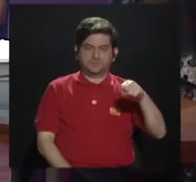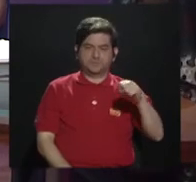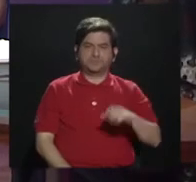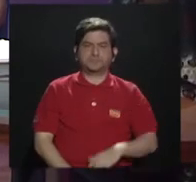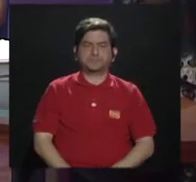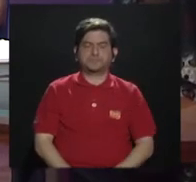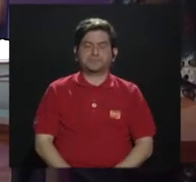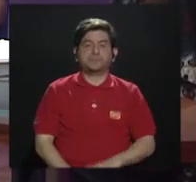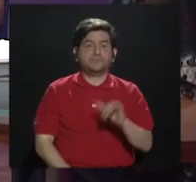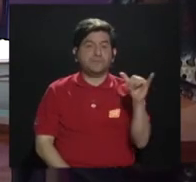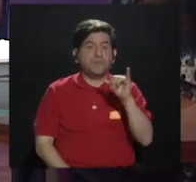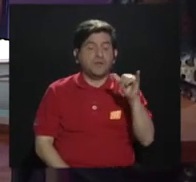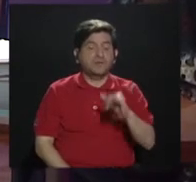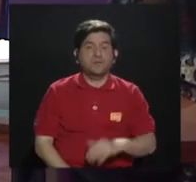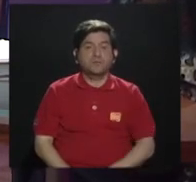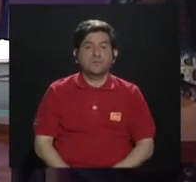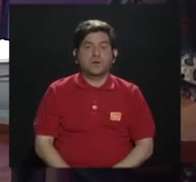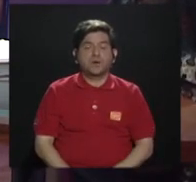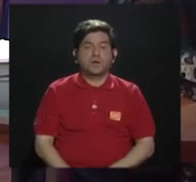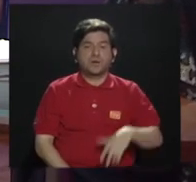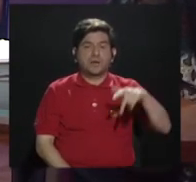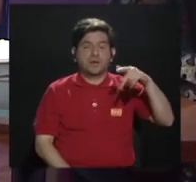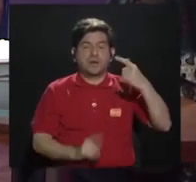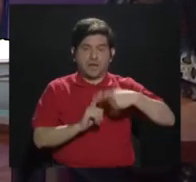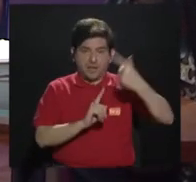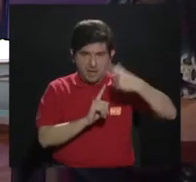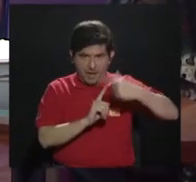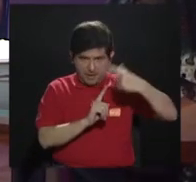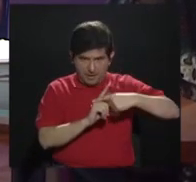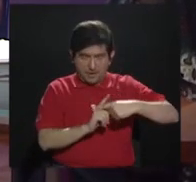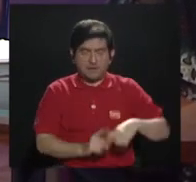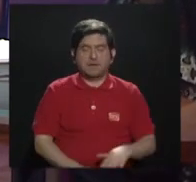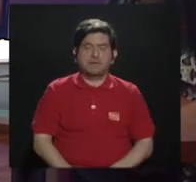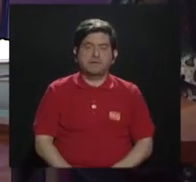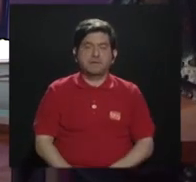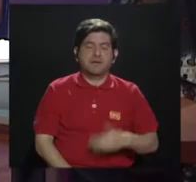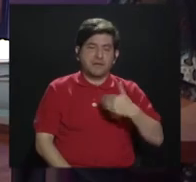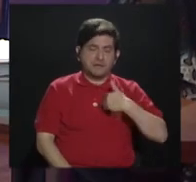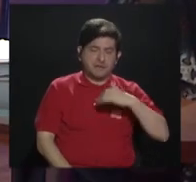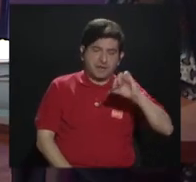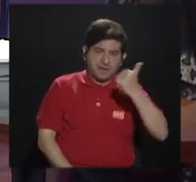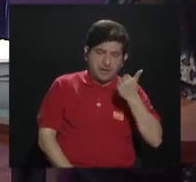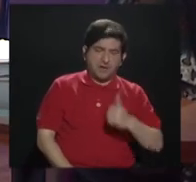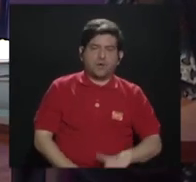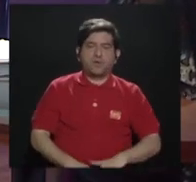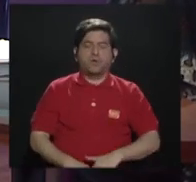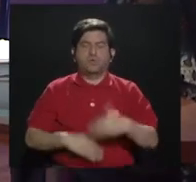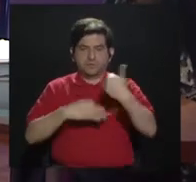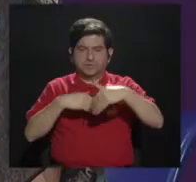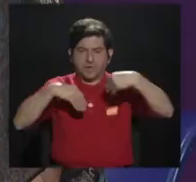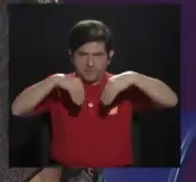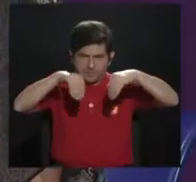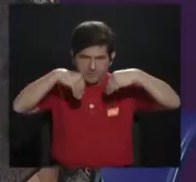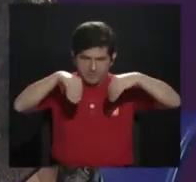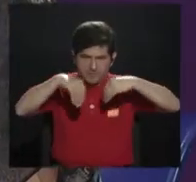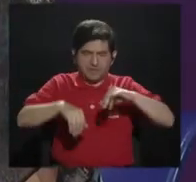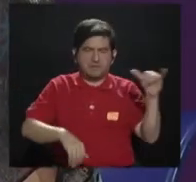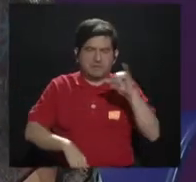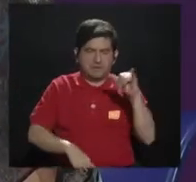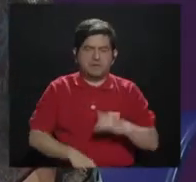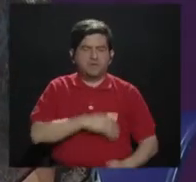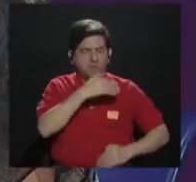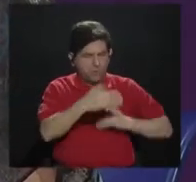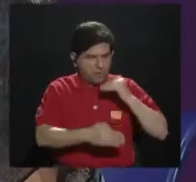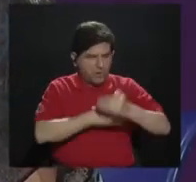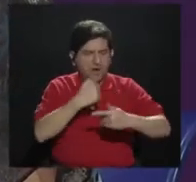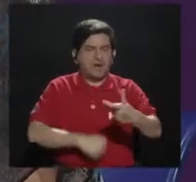en la zona norte de Costa Rica. También en Pocosí, Cariari, tenemos otra panadería igualmente que se